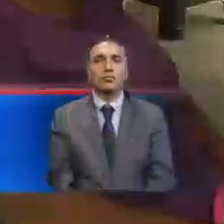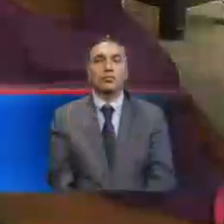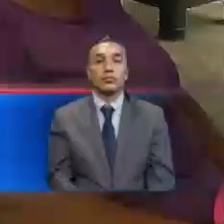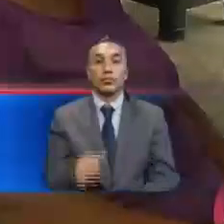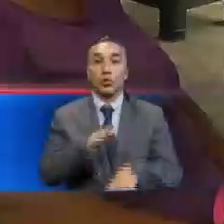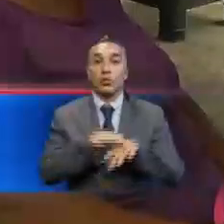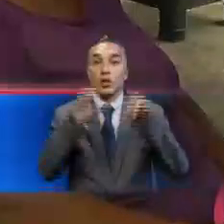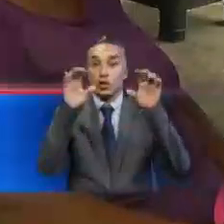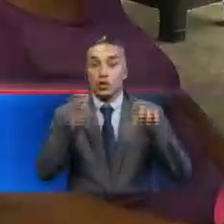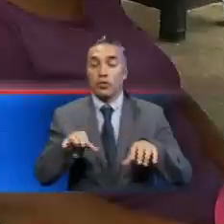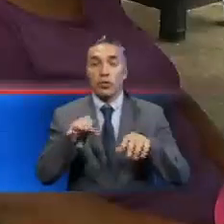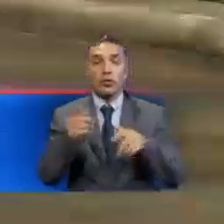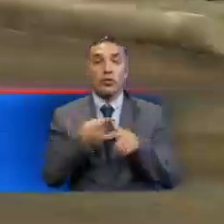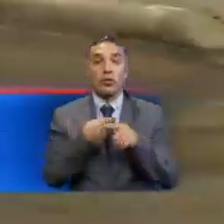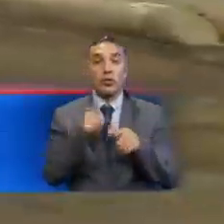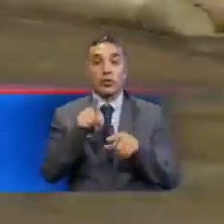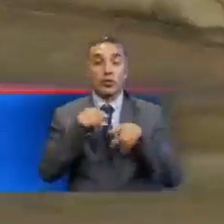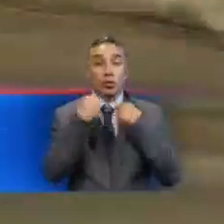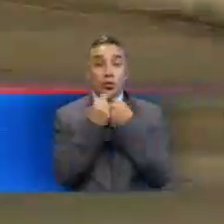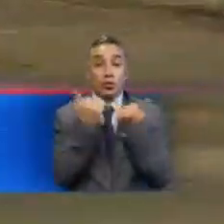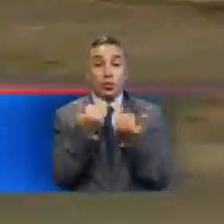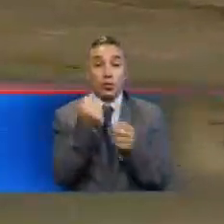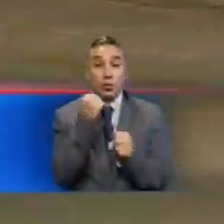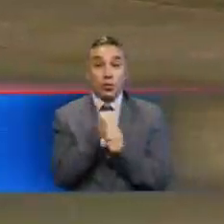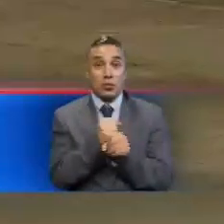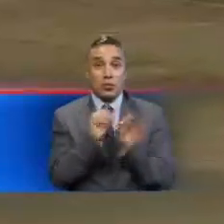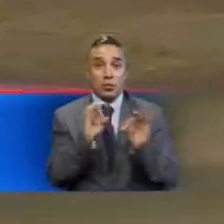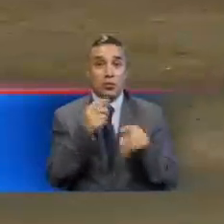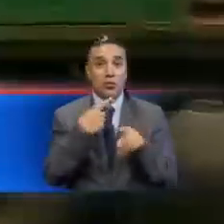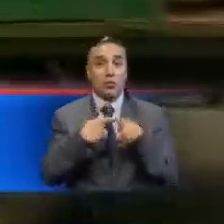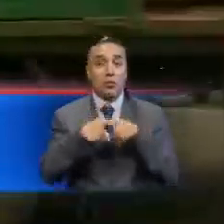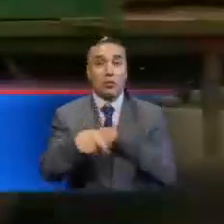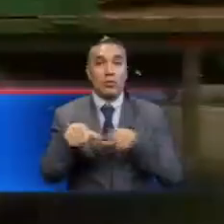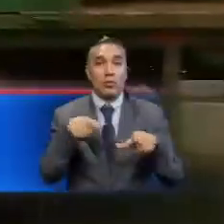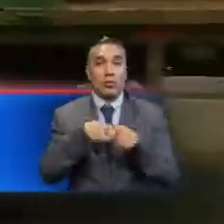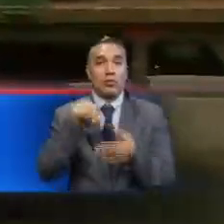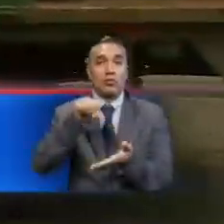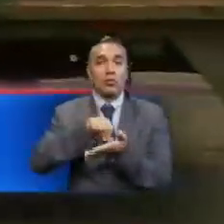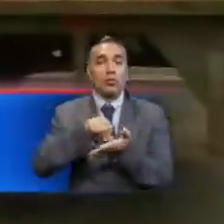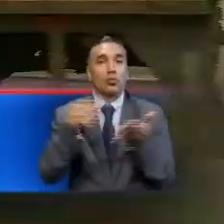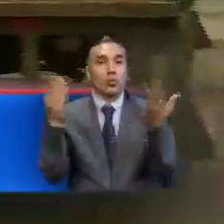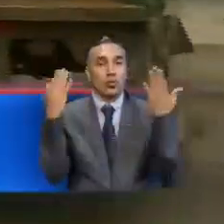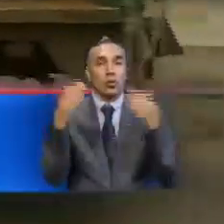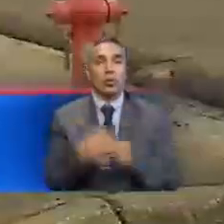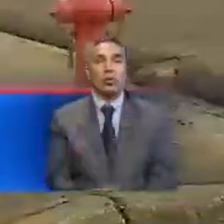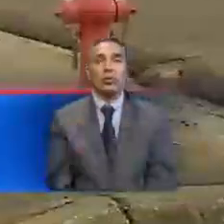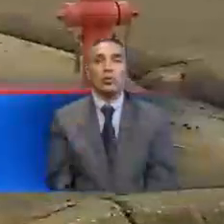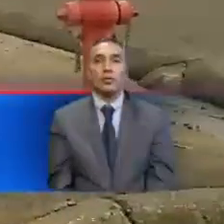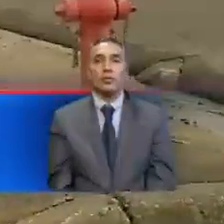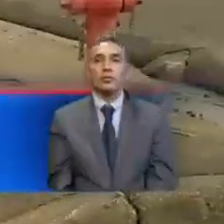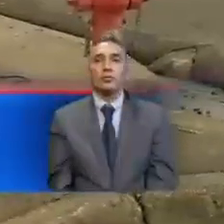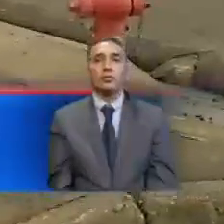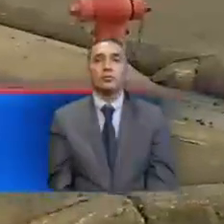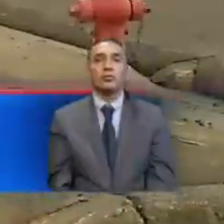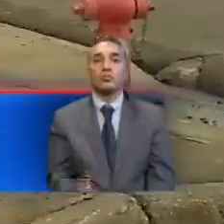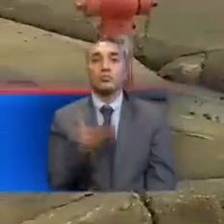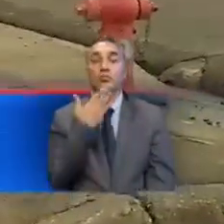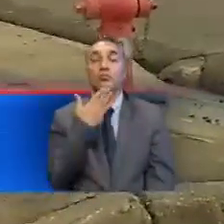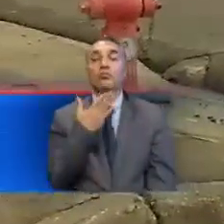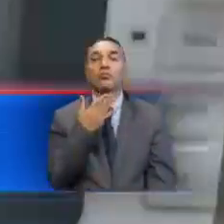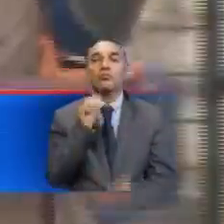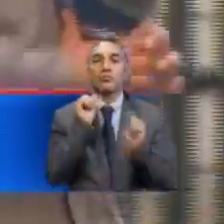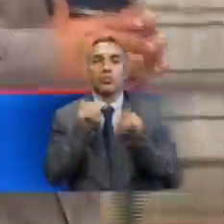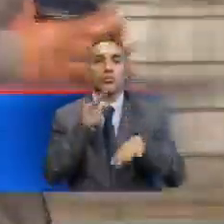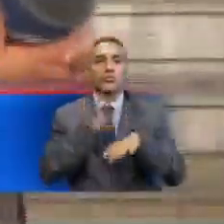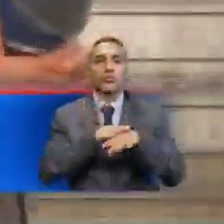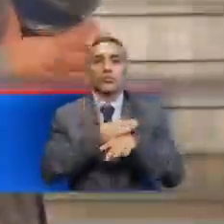época lluviosa, con este tipo de brigadas que se están instalando en diferentes zonas de la ciudad de Guayaquil. Acceda a estos canales para